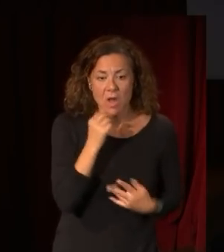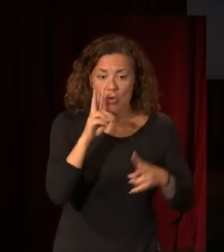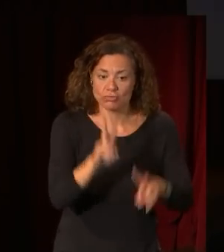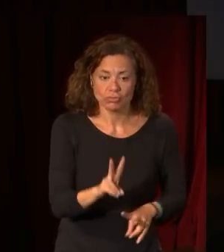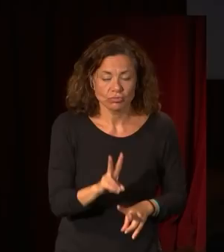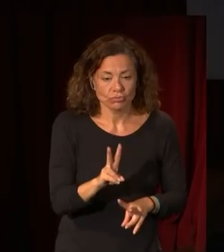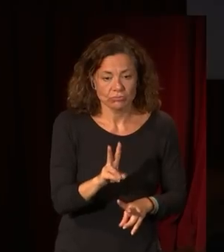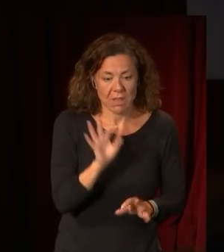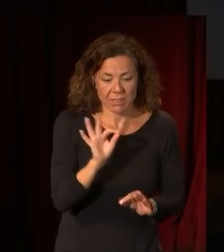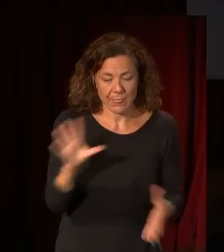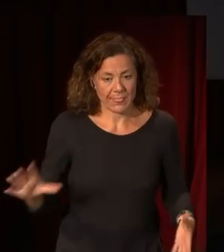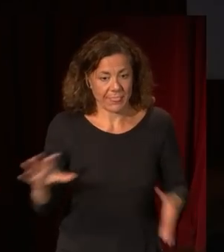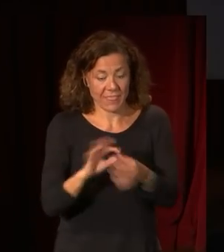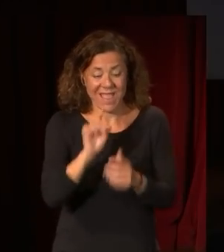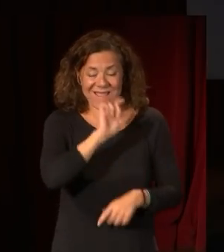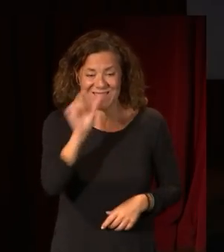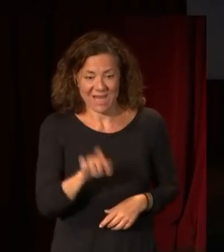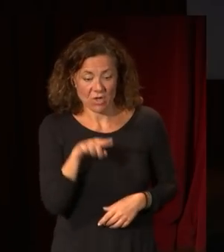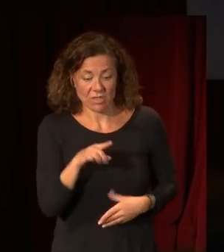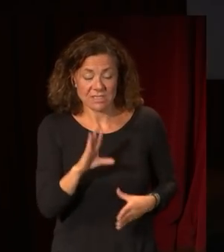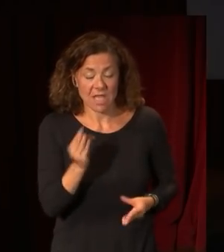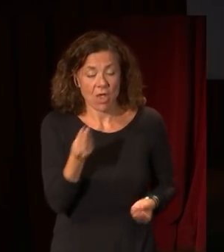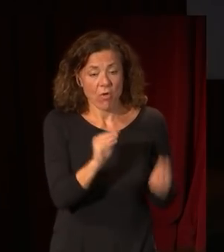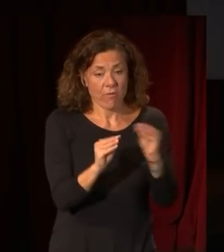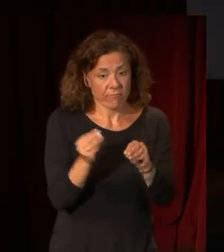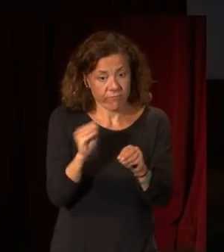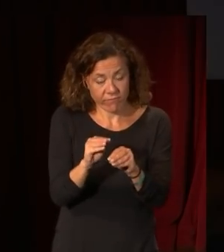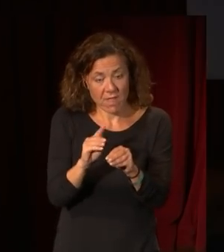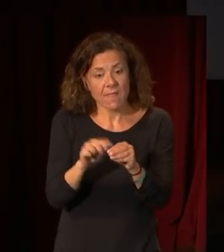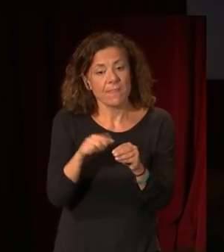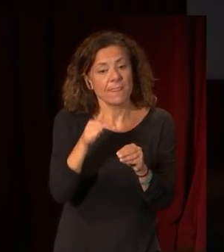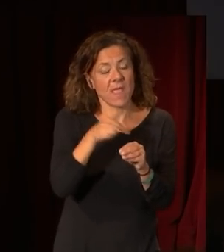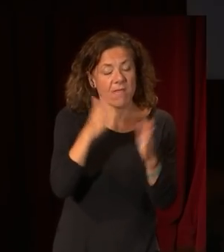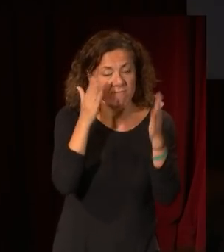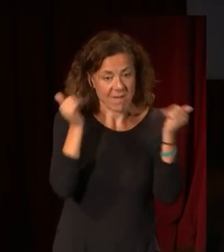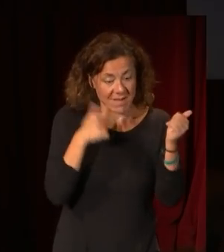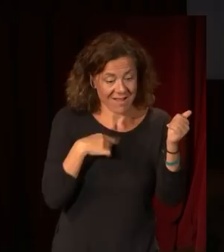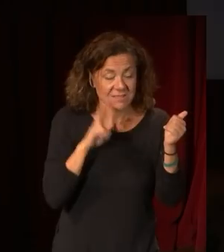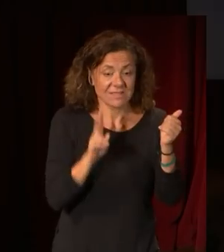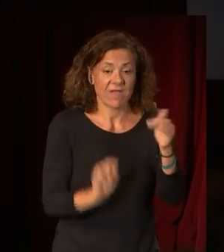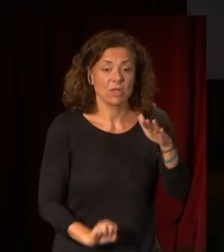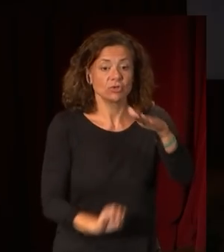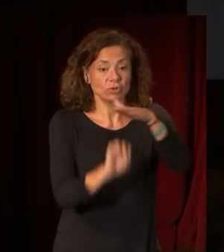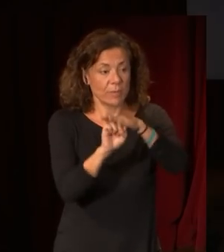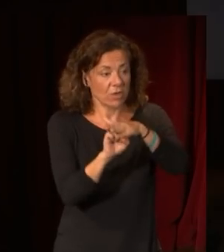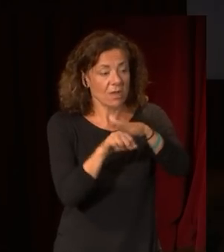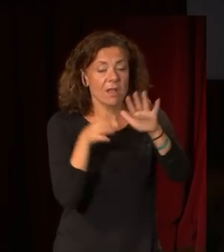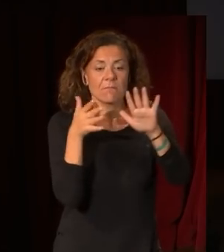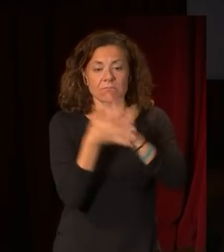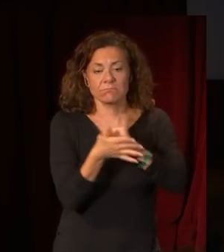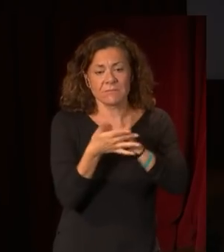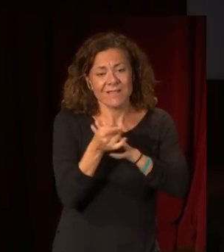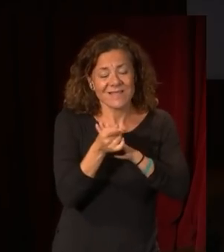filo italiano en esta composición filo flamenca que vemos en la parte superior y que responde a esta naturaleza